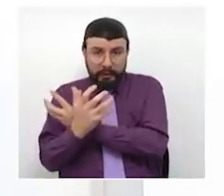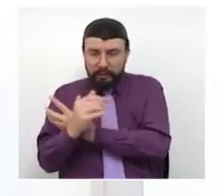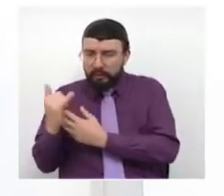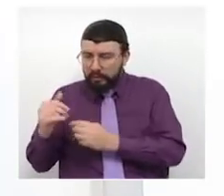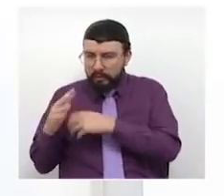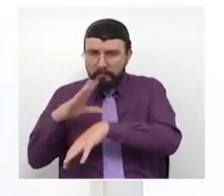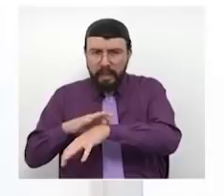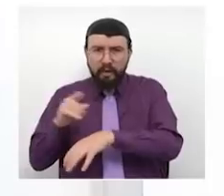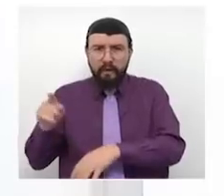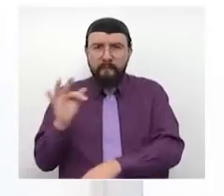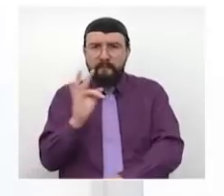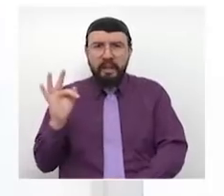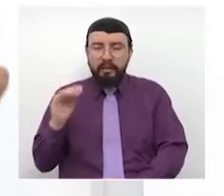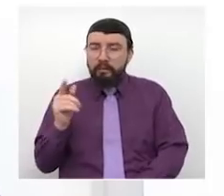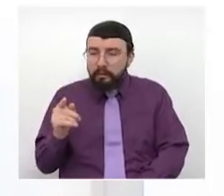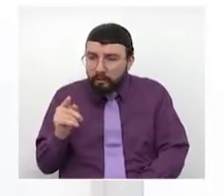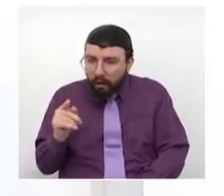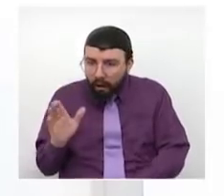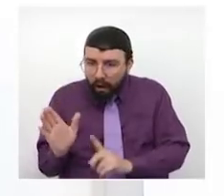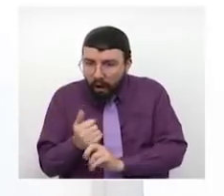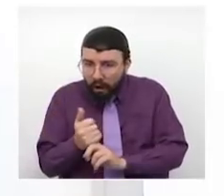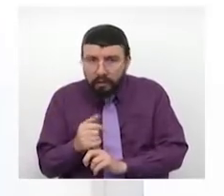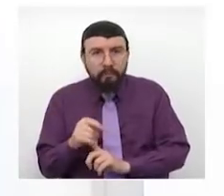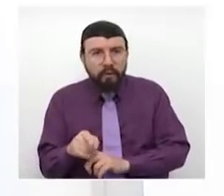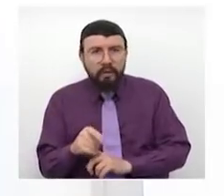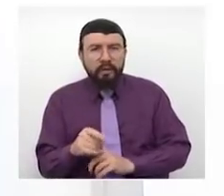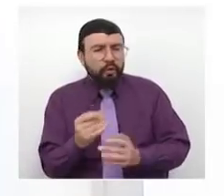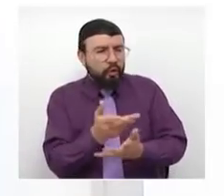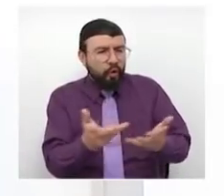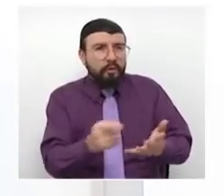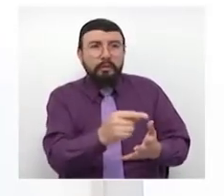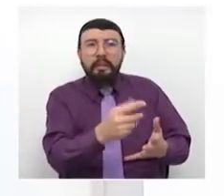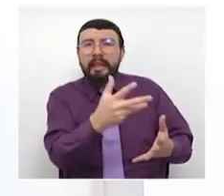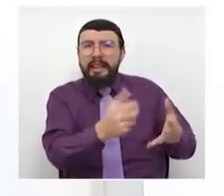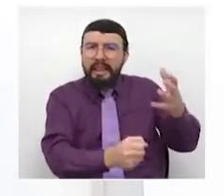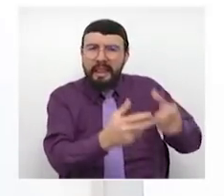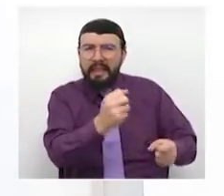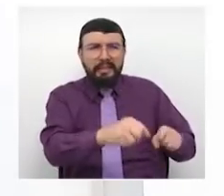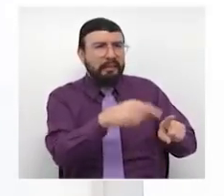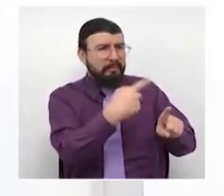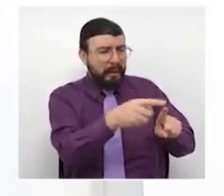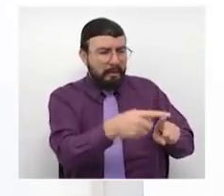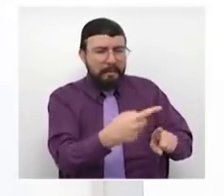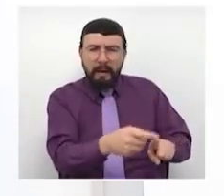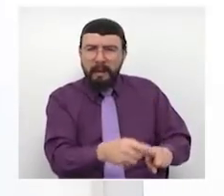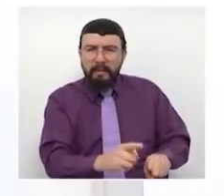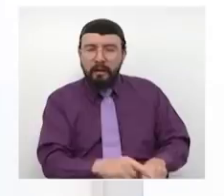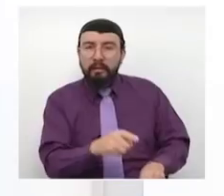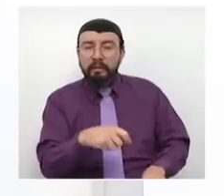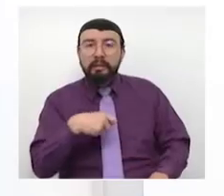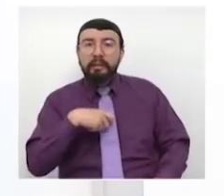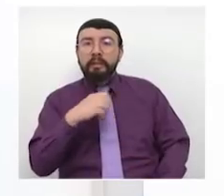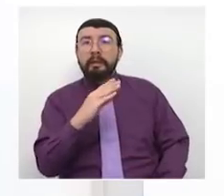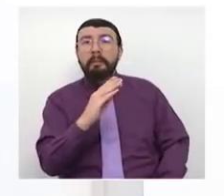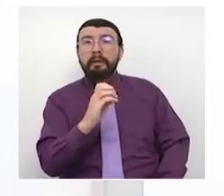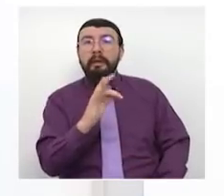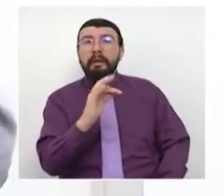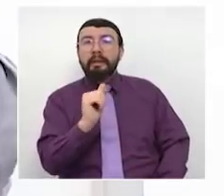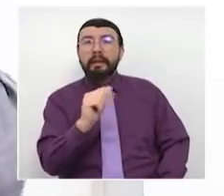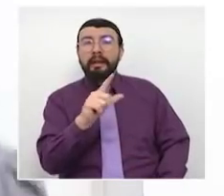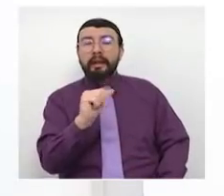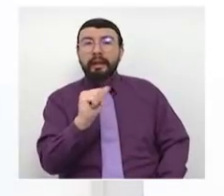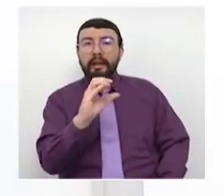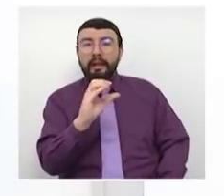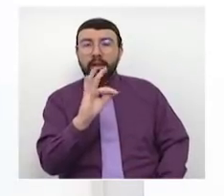un francés que descubrió que los derivados lácteos tienen una proteína que se llama beta-lactoglobulina, que